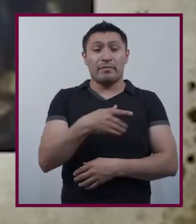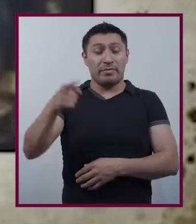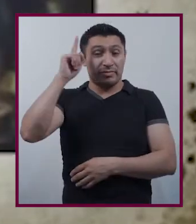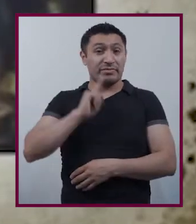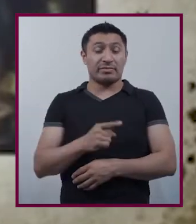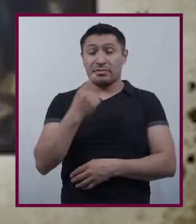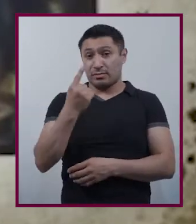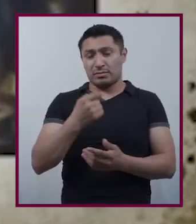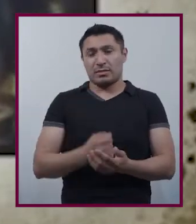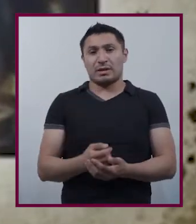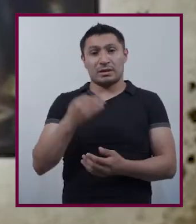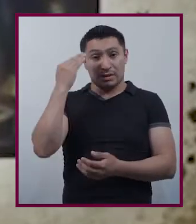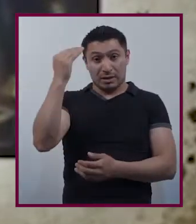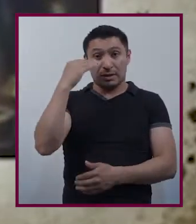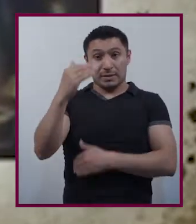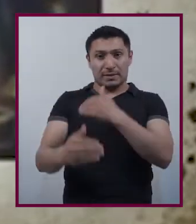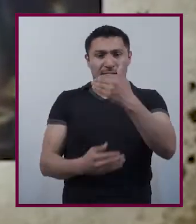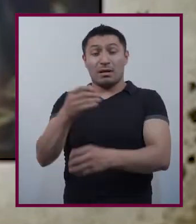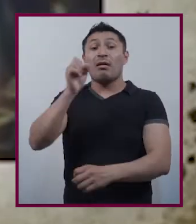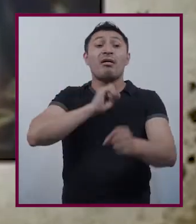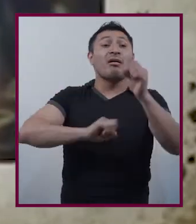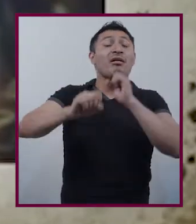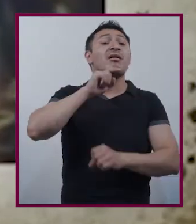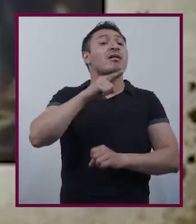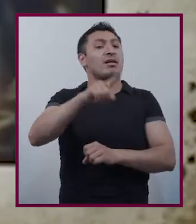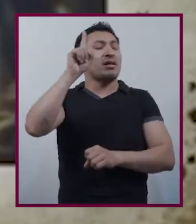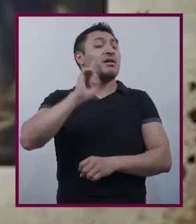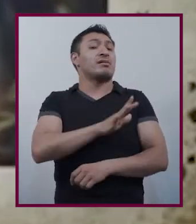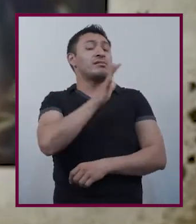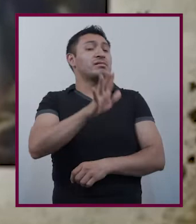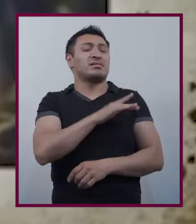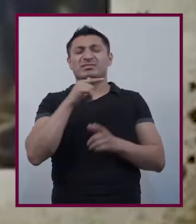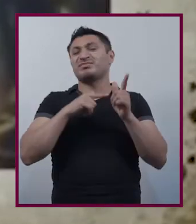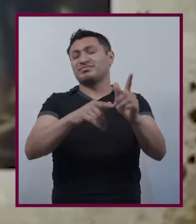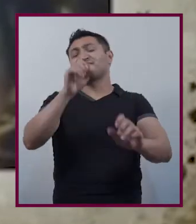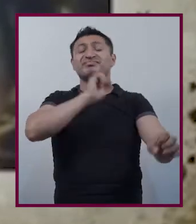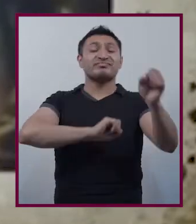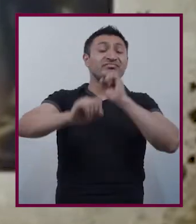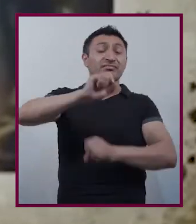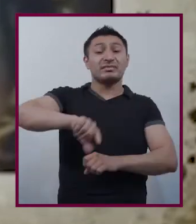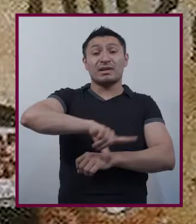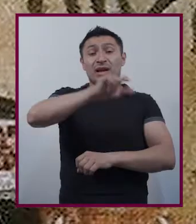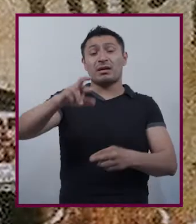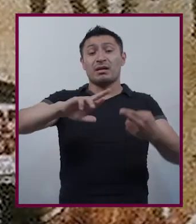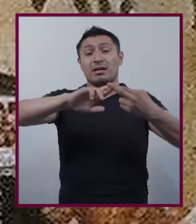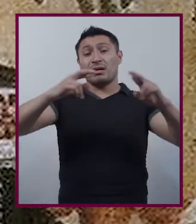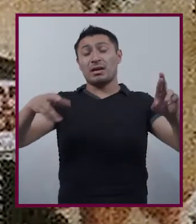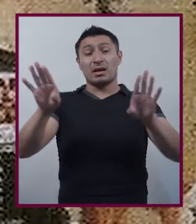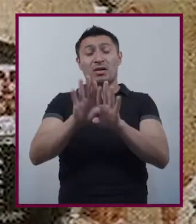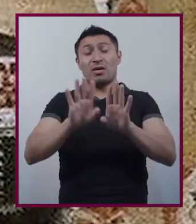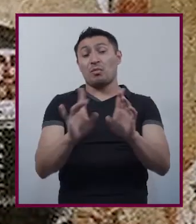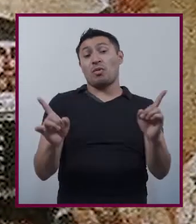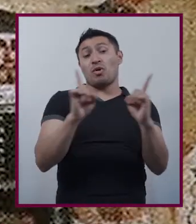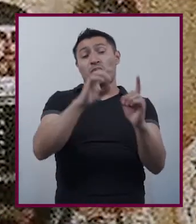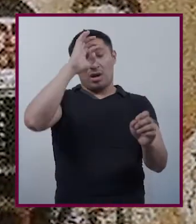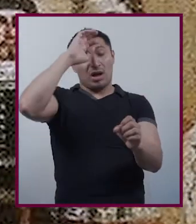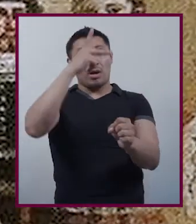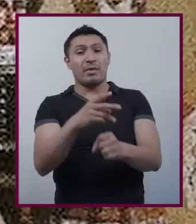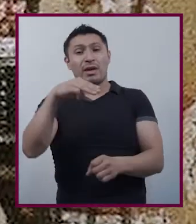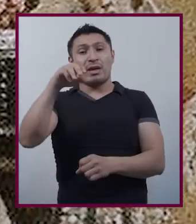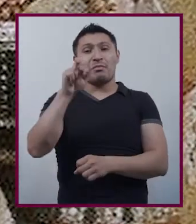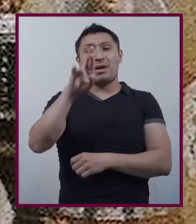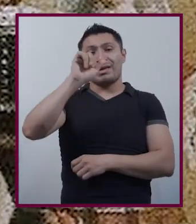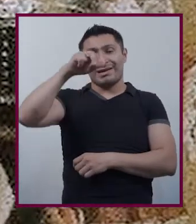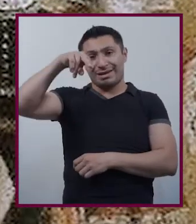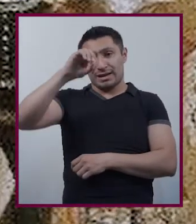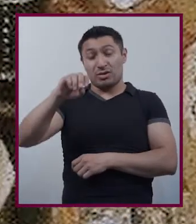hijas. Con el tiempo, los rumores sobre la Güera Rodríguez continuaron y después la relacionaron con su compadre, Mariano